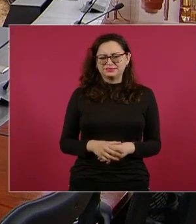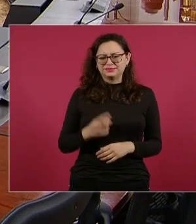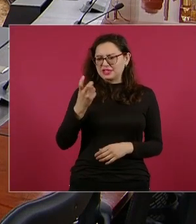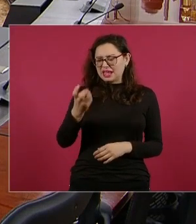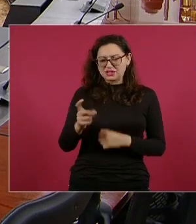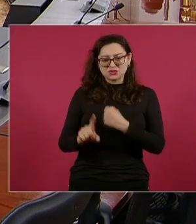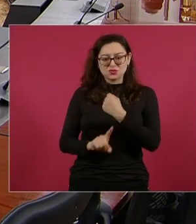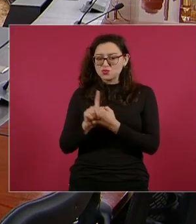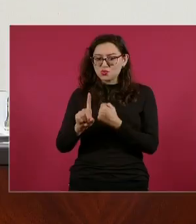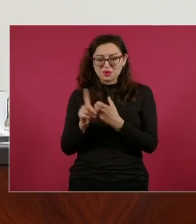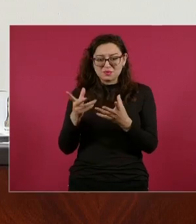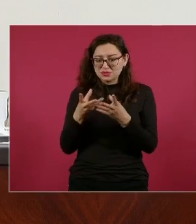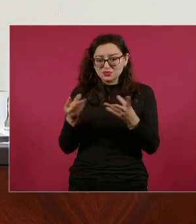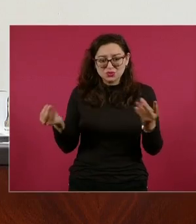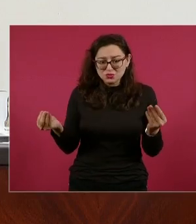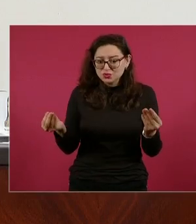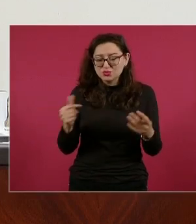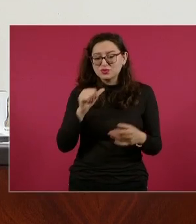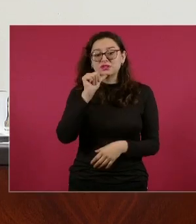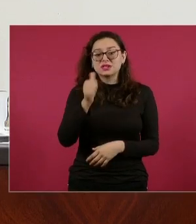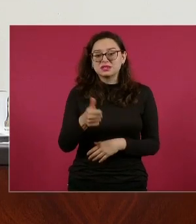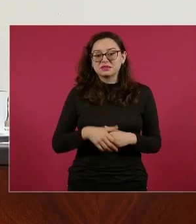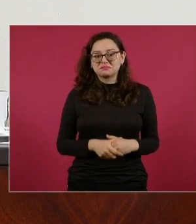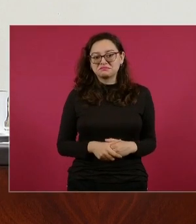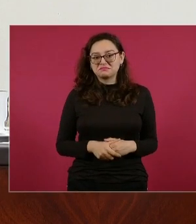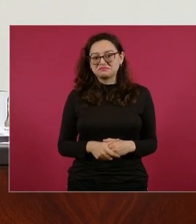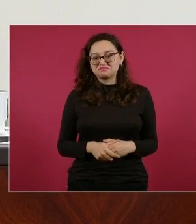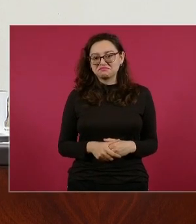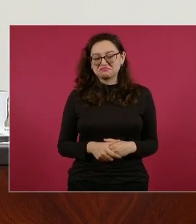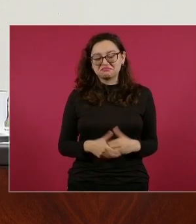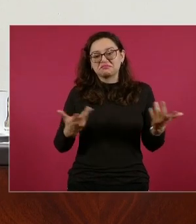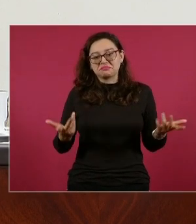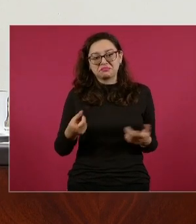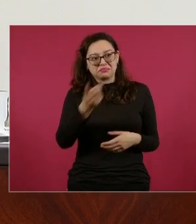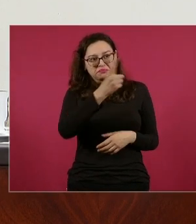no es un asunto cuantitativo. Pueden conseguir el voto,